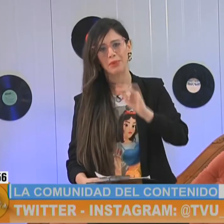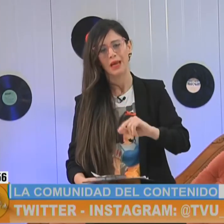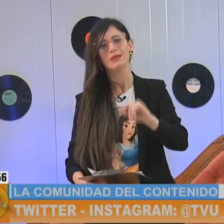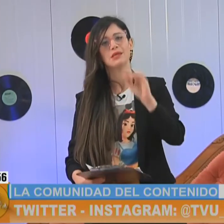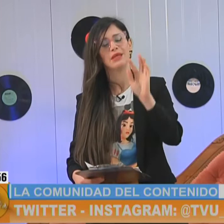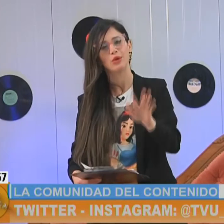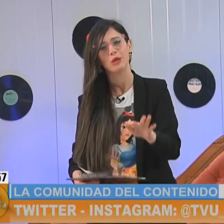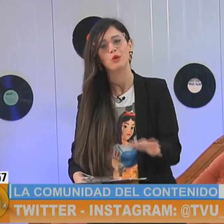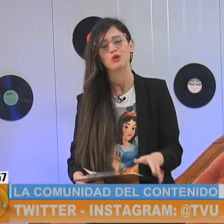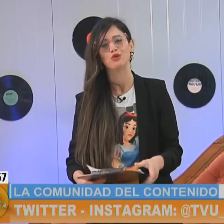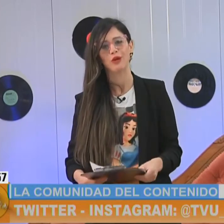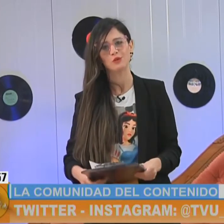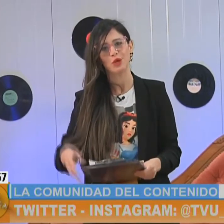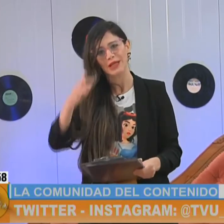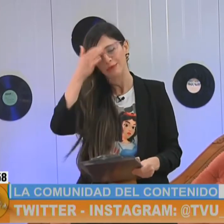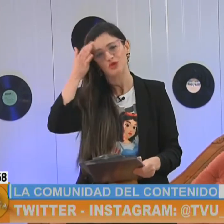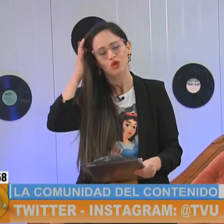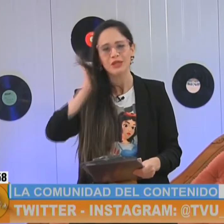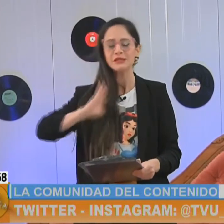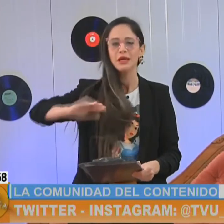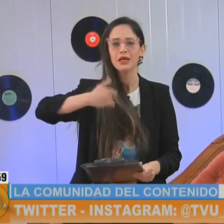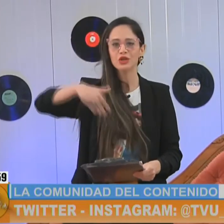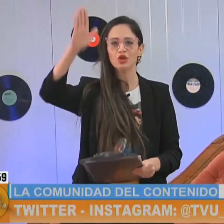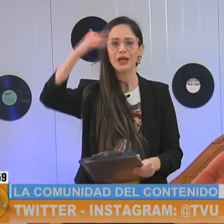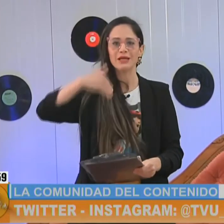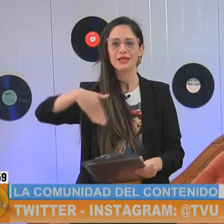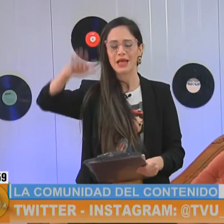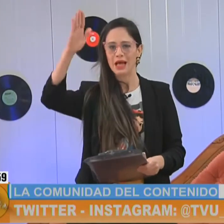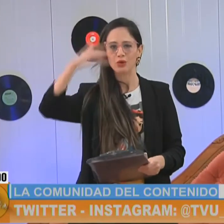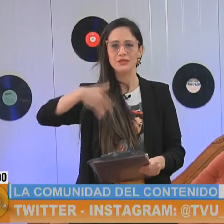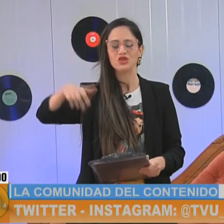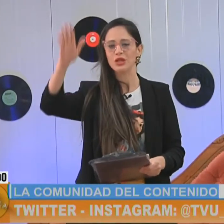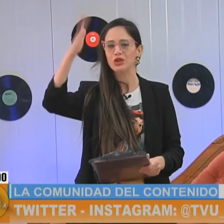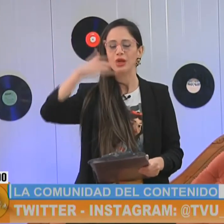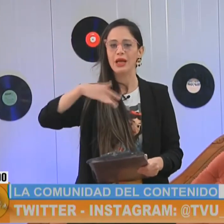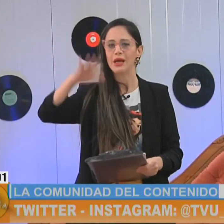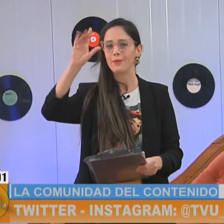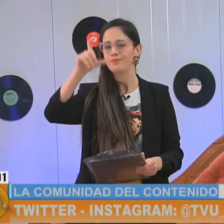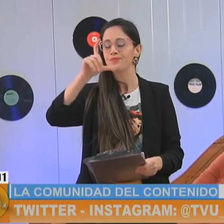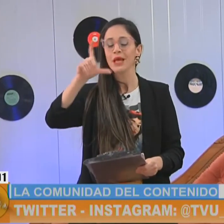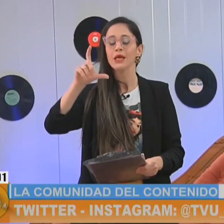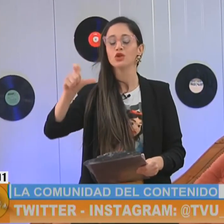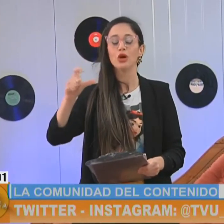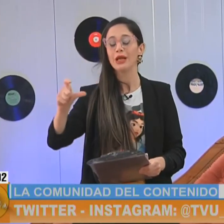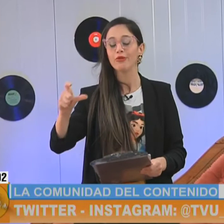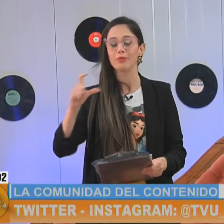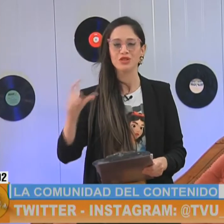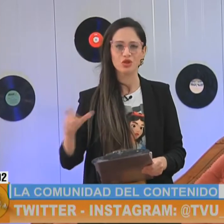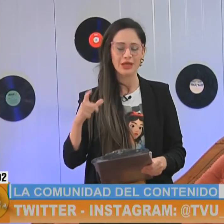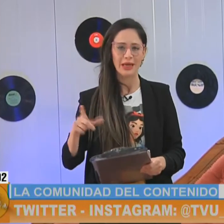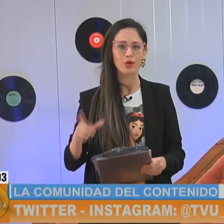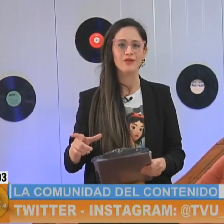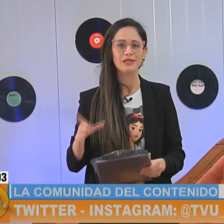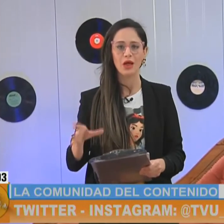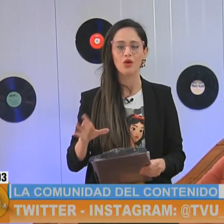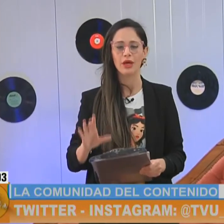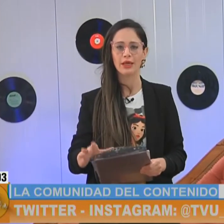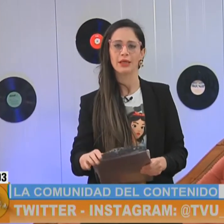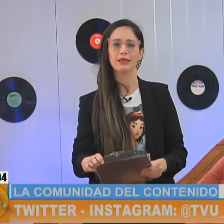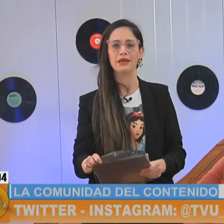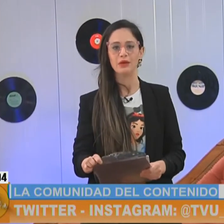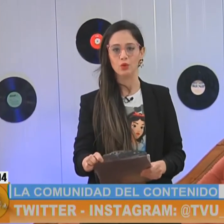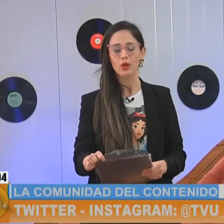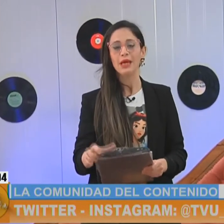información, va, se mete, por ejemplo, a nuestro Facebook y tenemos todas las actualizaciones y todas las informaciones que ya hemos revisado